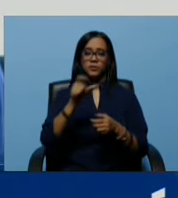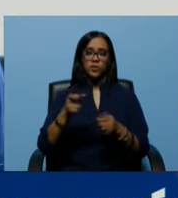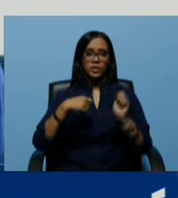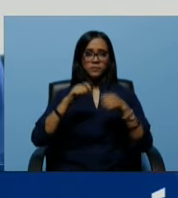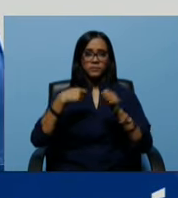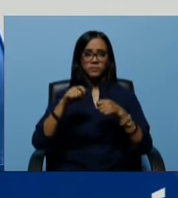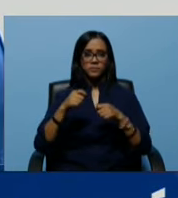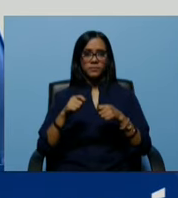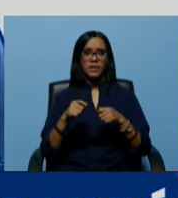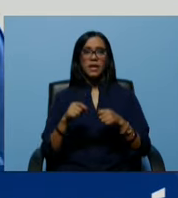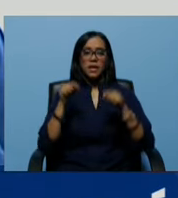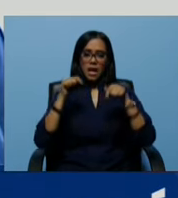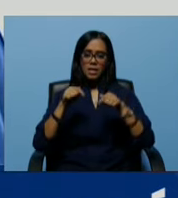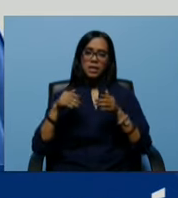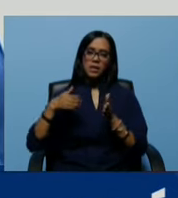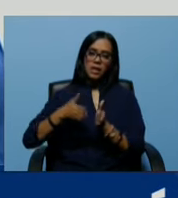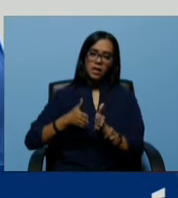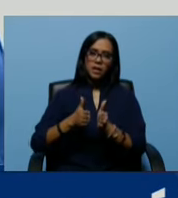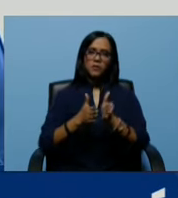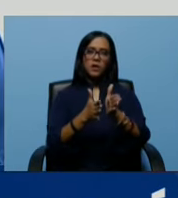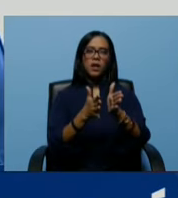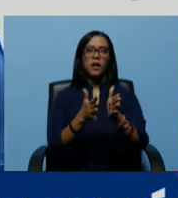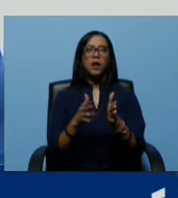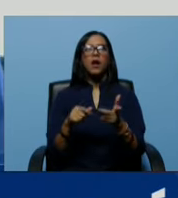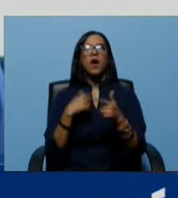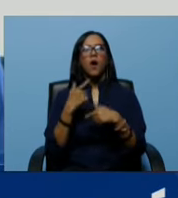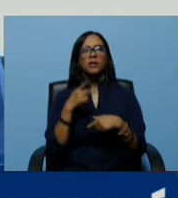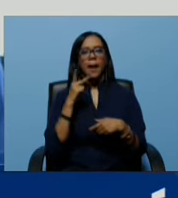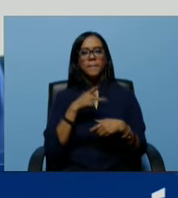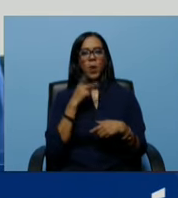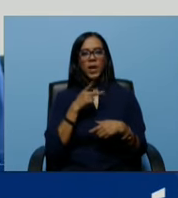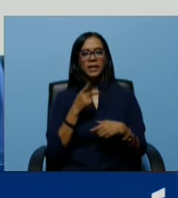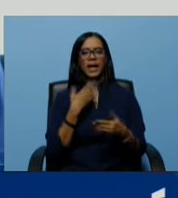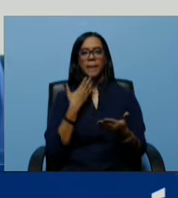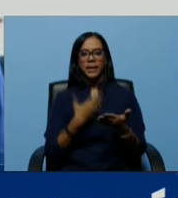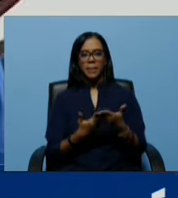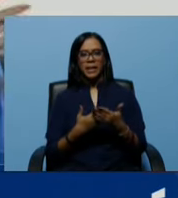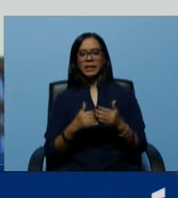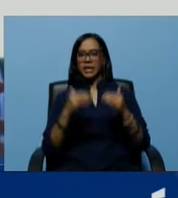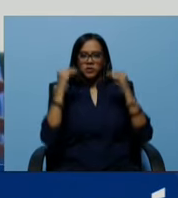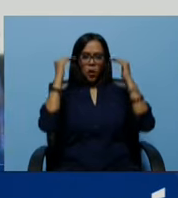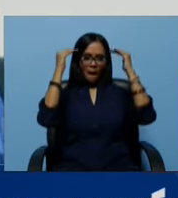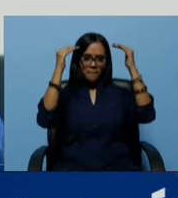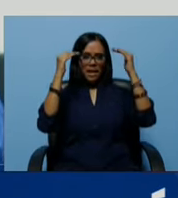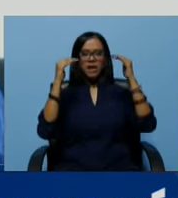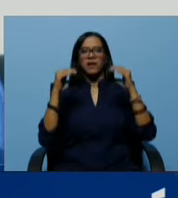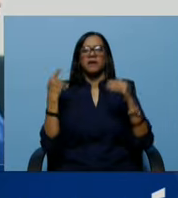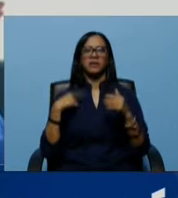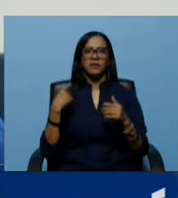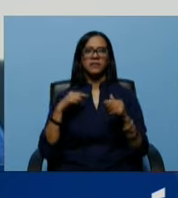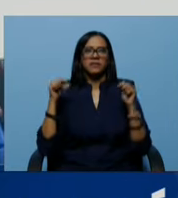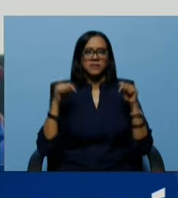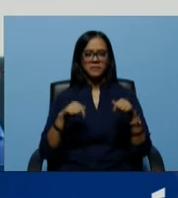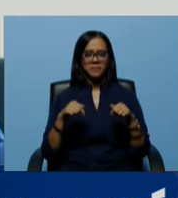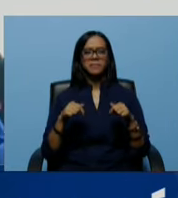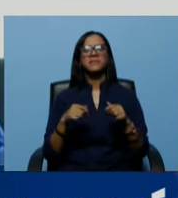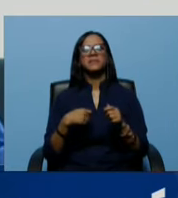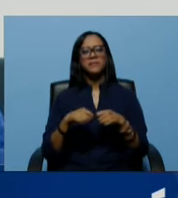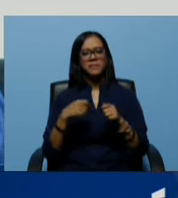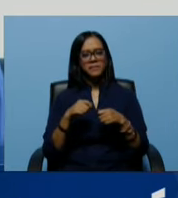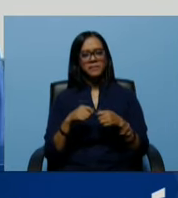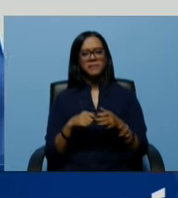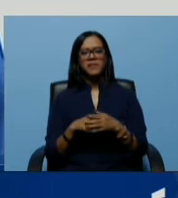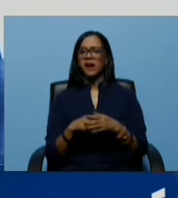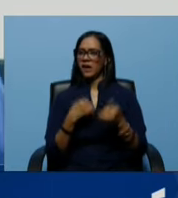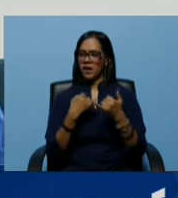Y allí direccionar otras políticas que permitan superar los escollos que tienen hoy los exportadores. En